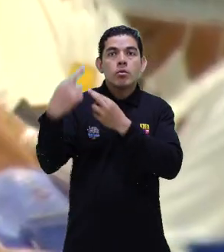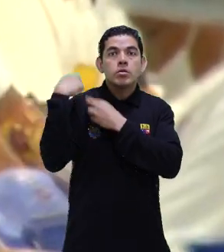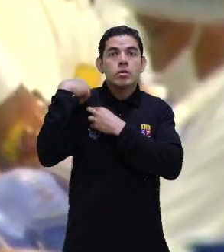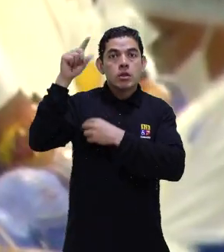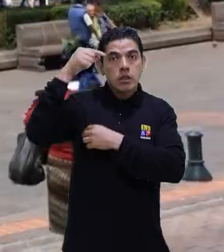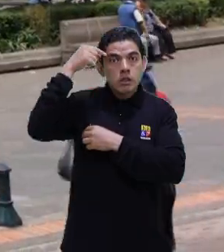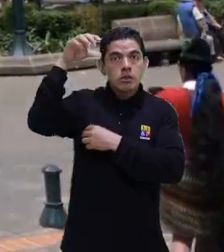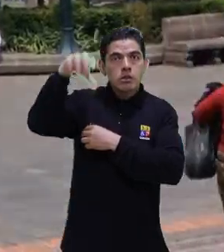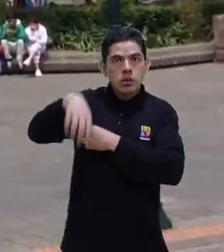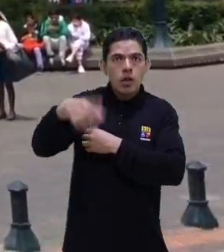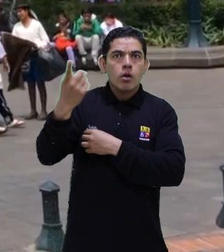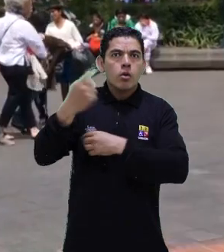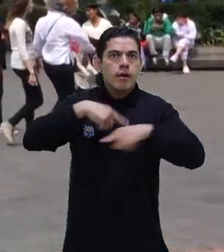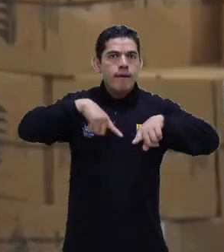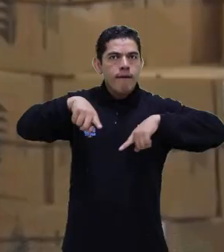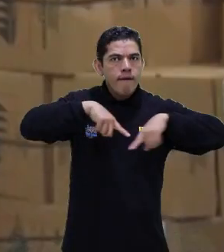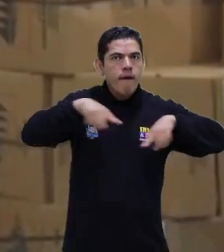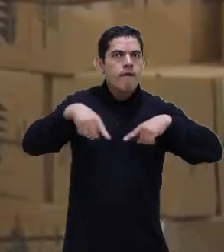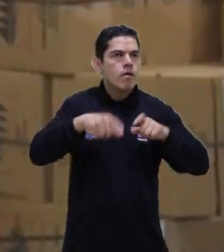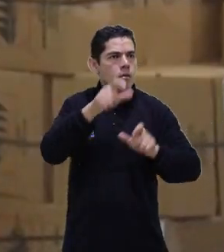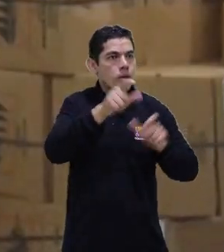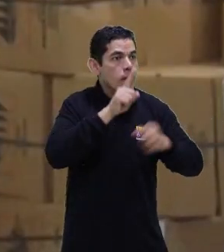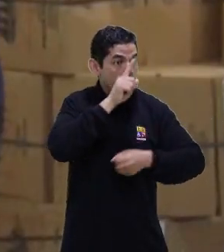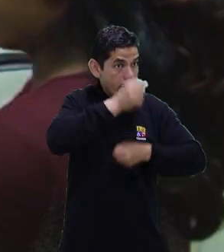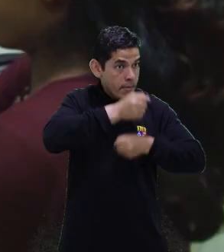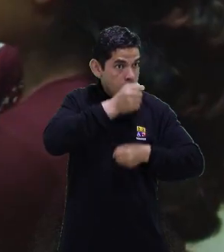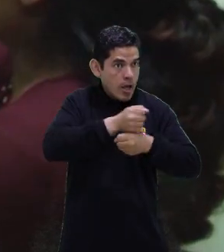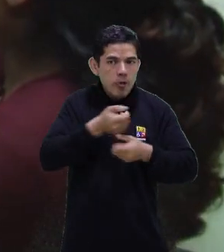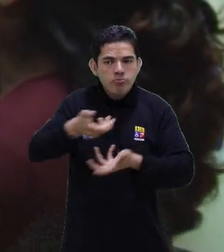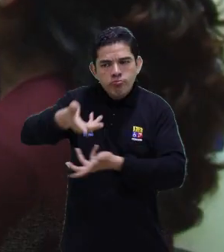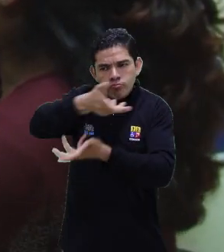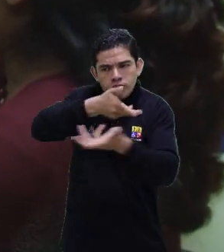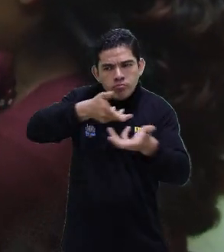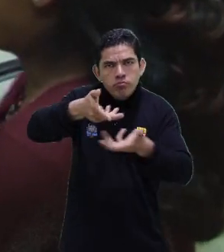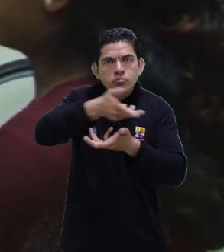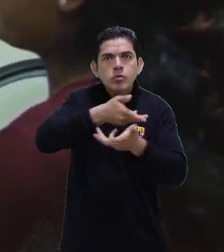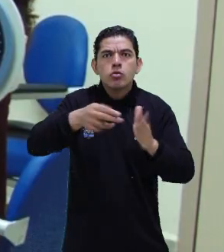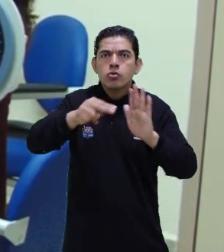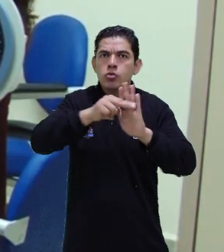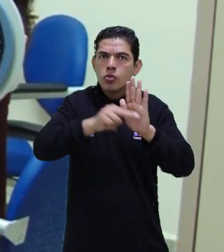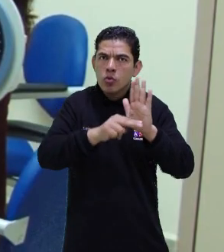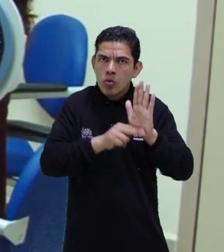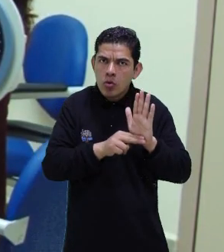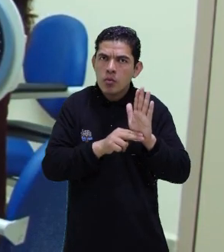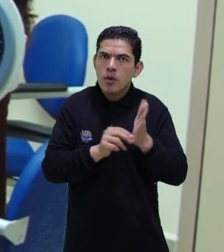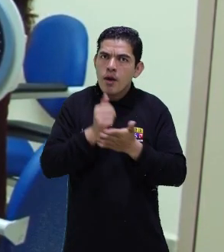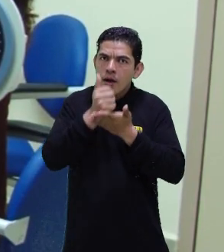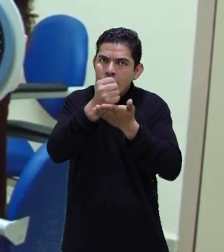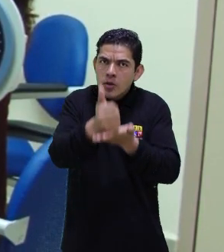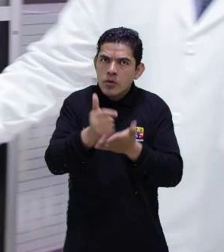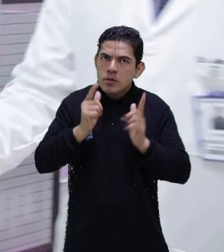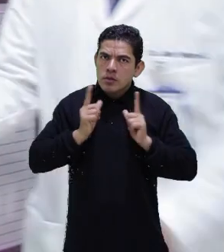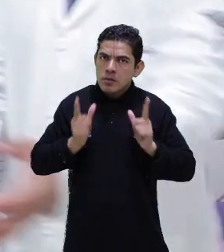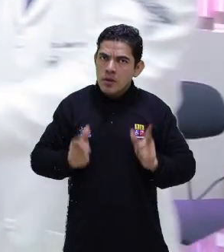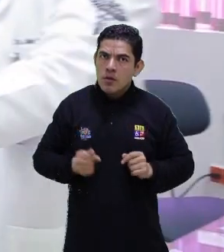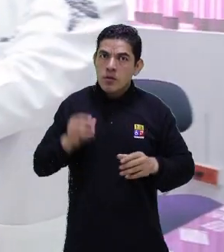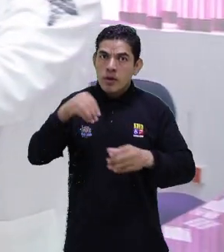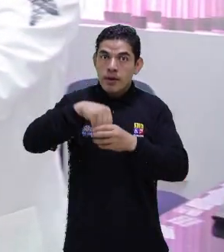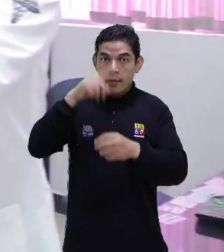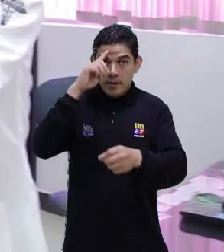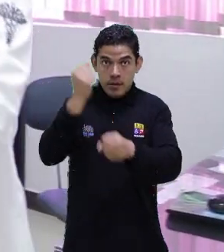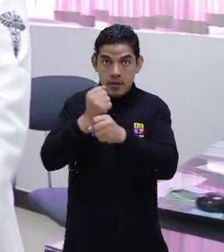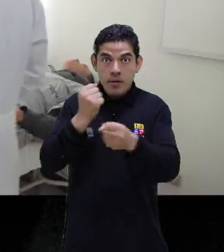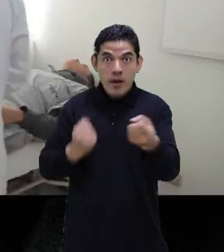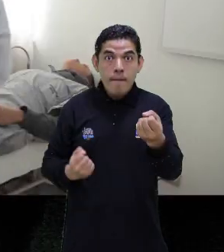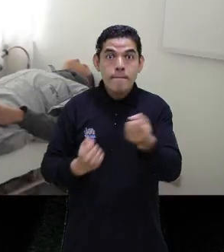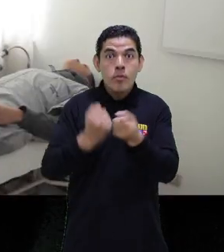Estado, empleadores y población trabajadora en la construcción de normativa y herramientas de salud en el trabajo en favor del